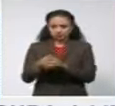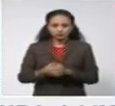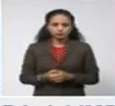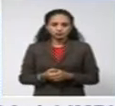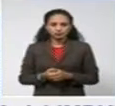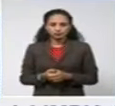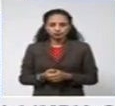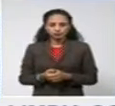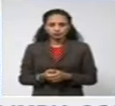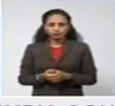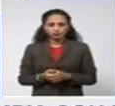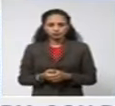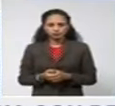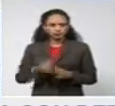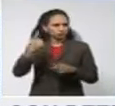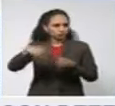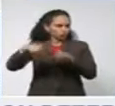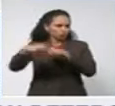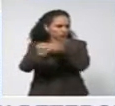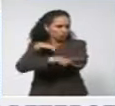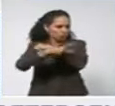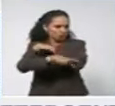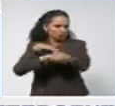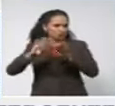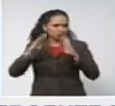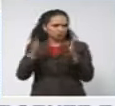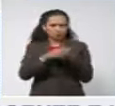Esto es en el resto del mundo. La próxima.